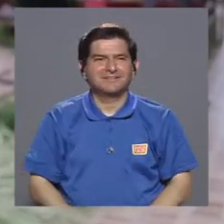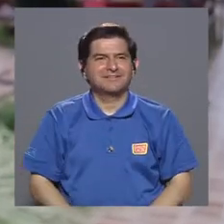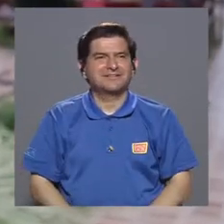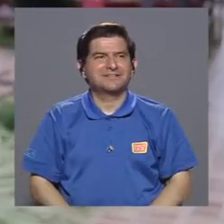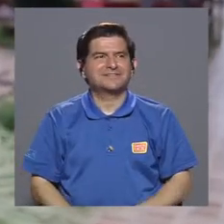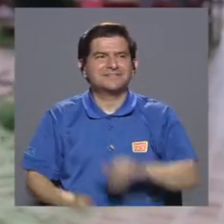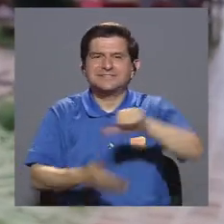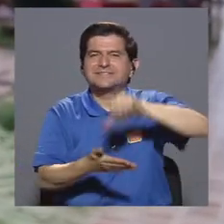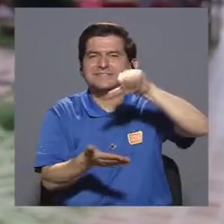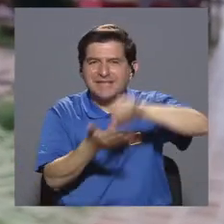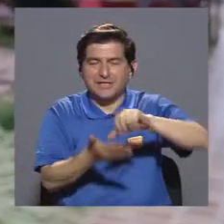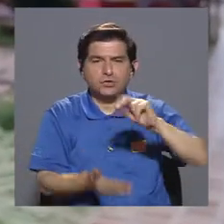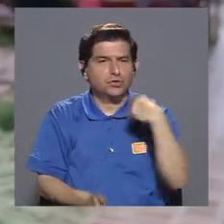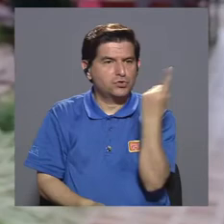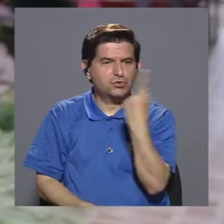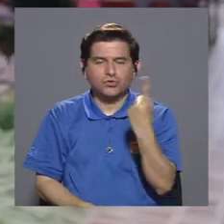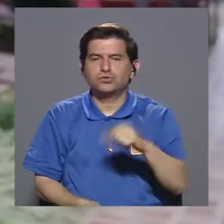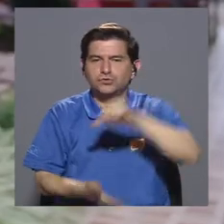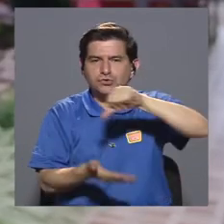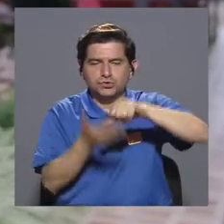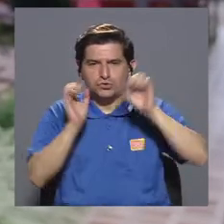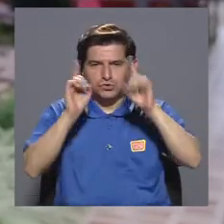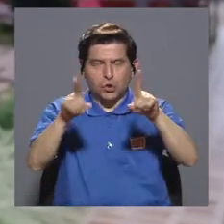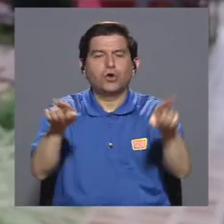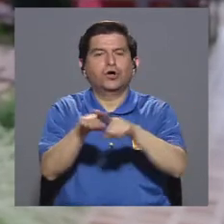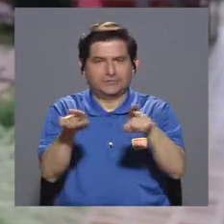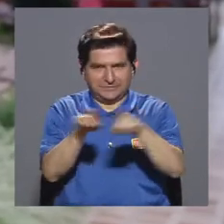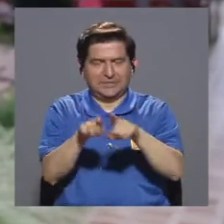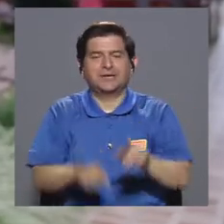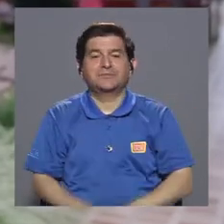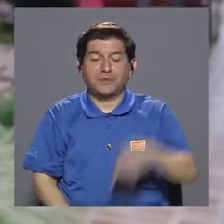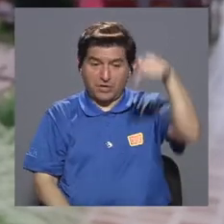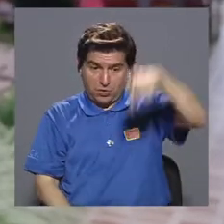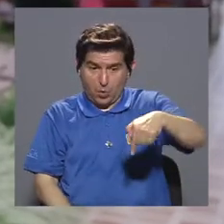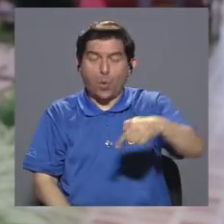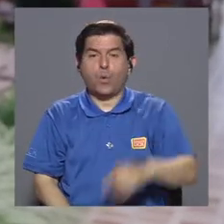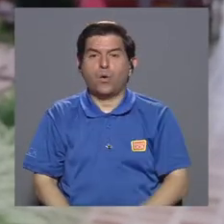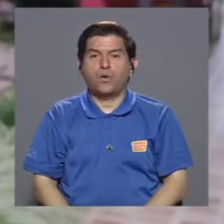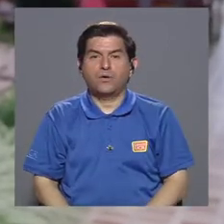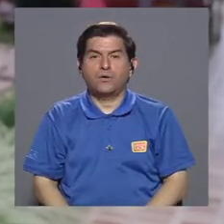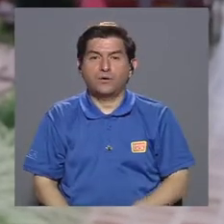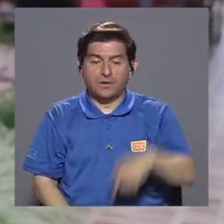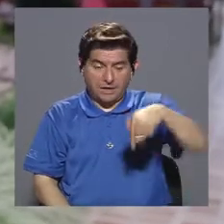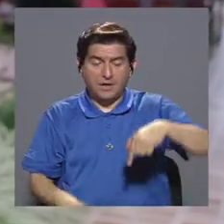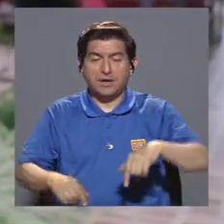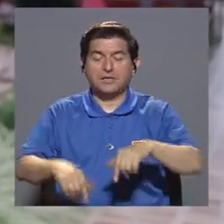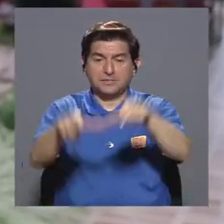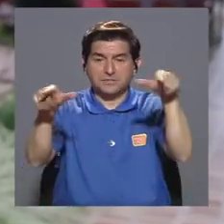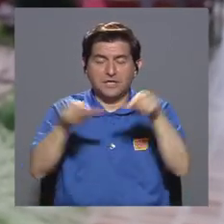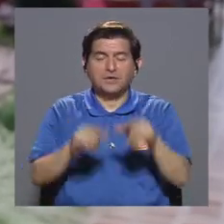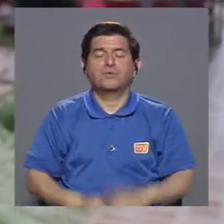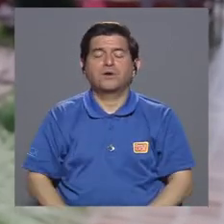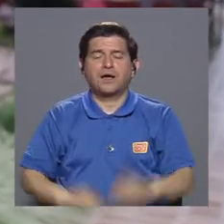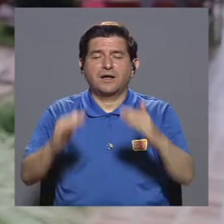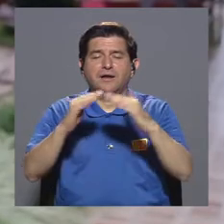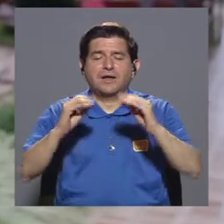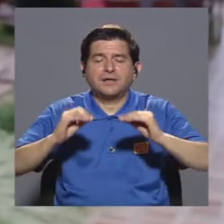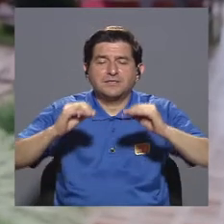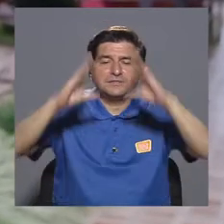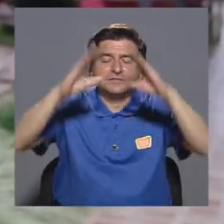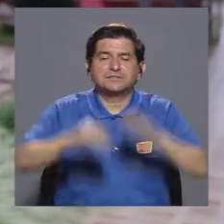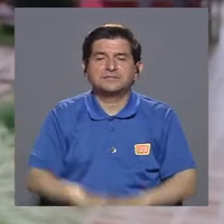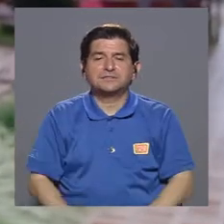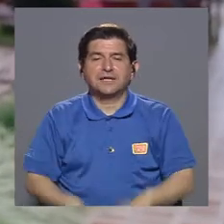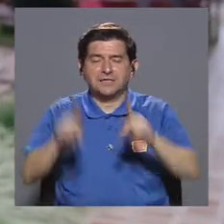diferentes centros, porque no solo íbamos a centros educativos, sino también como hoy que estamos en este centro diurno de